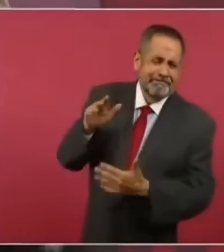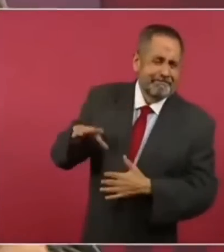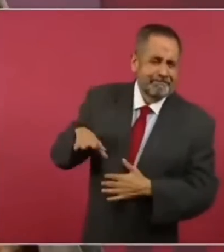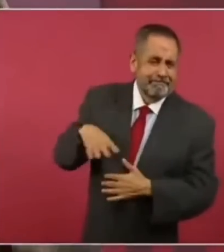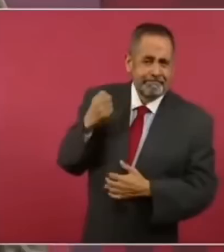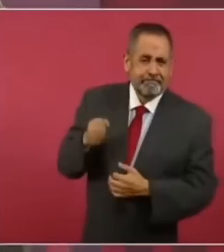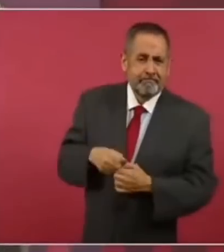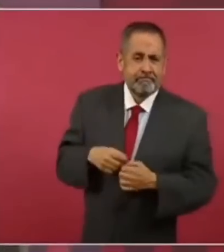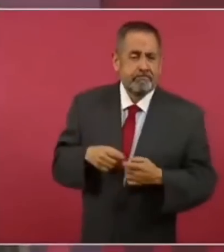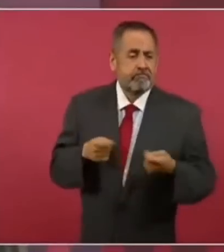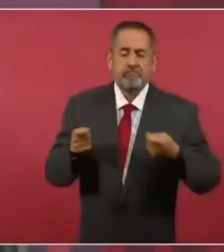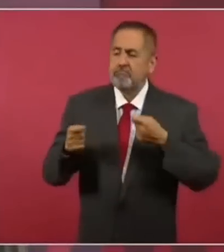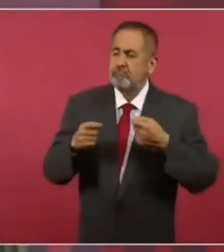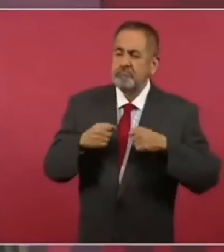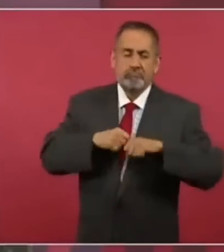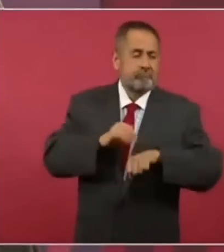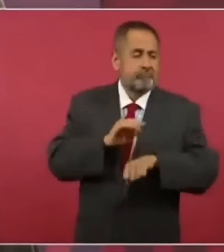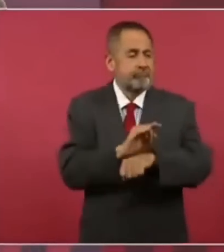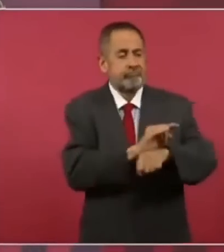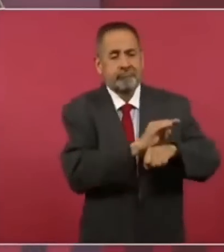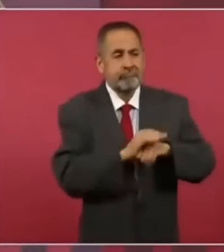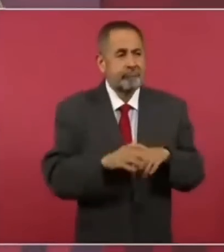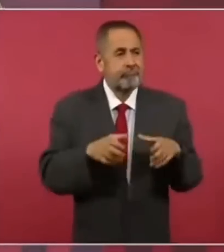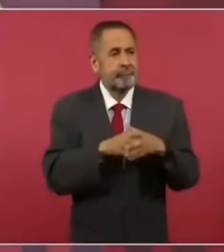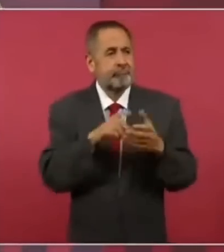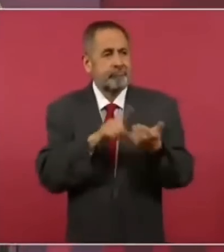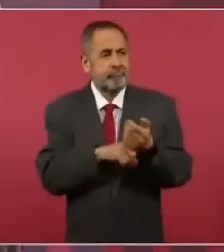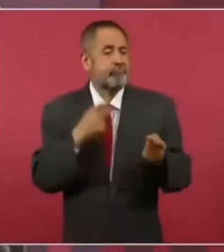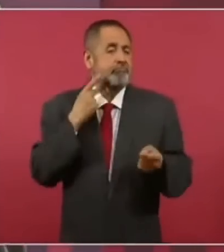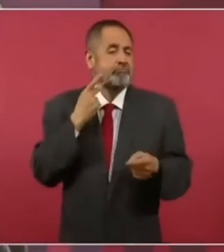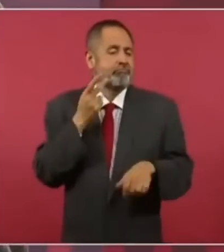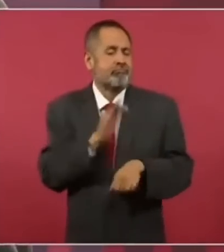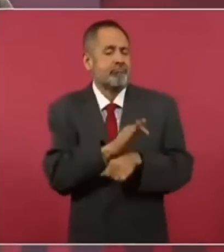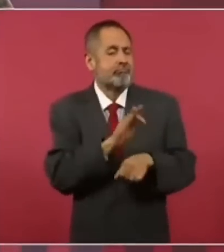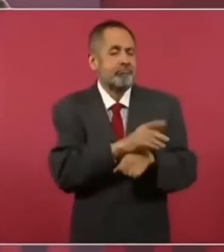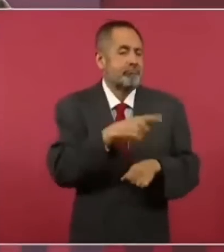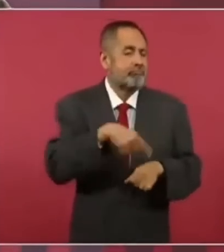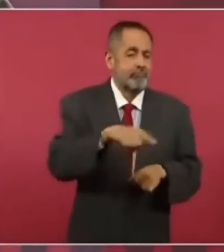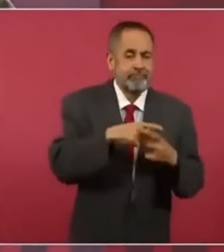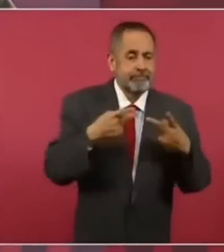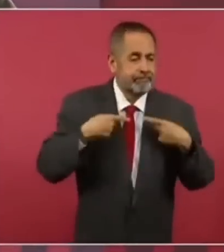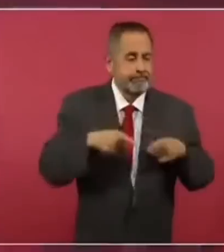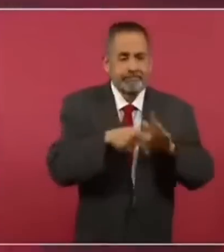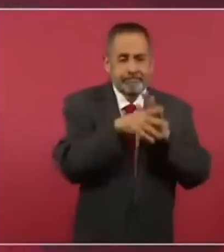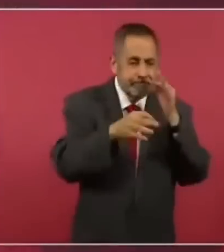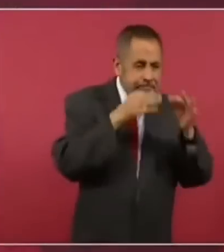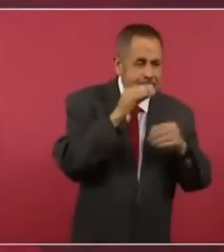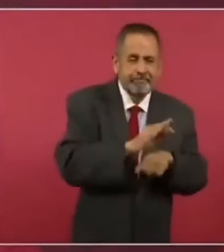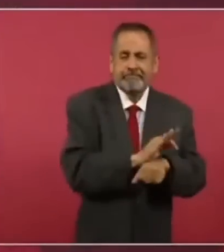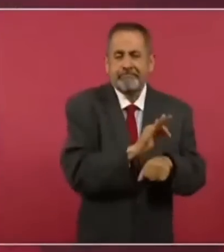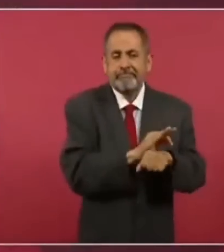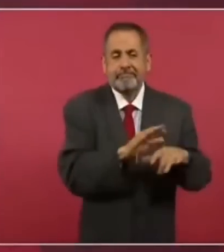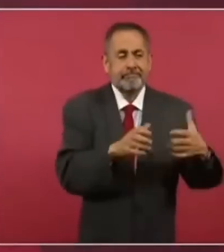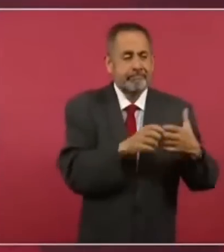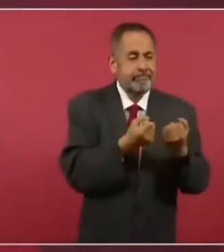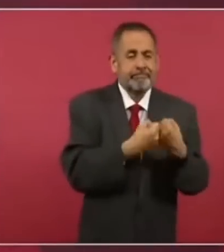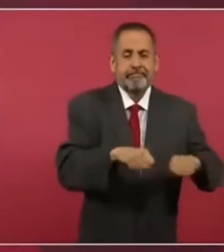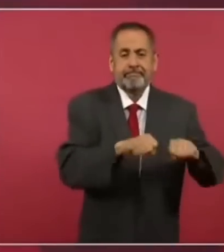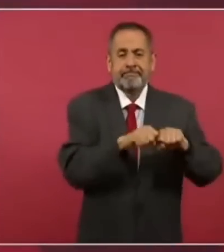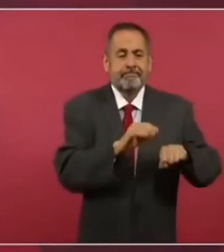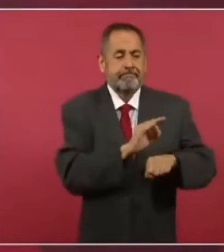con toda la influencia, están vinculados con políticos y con medios de